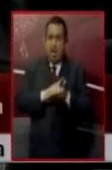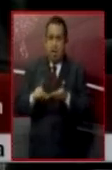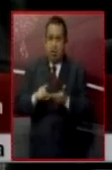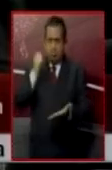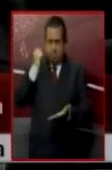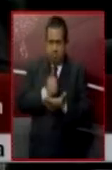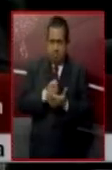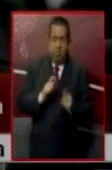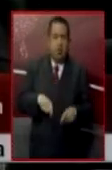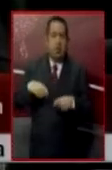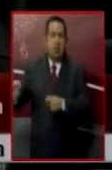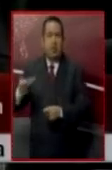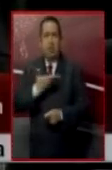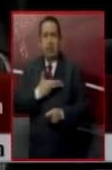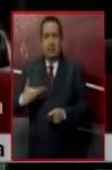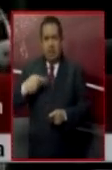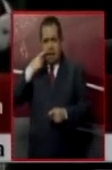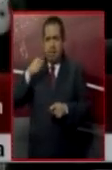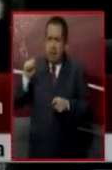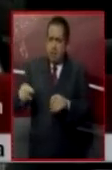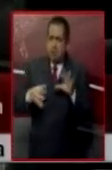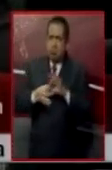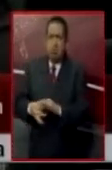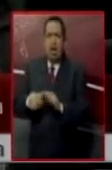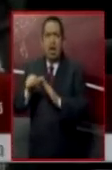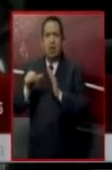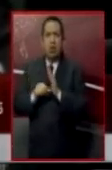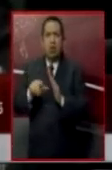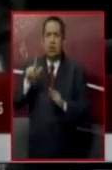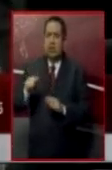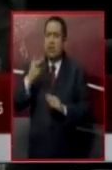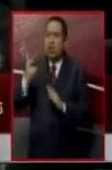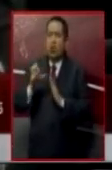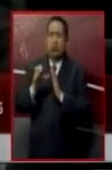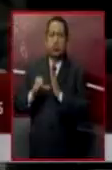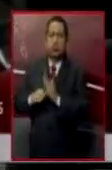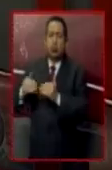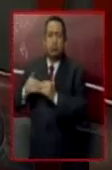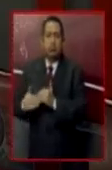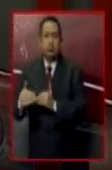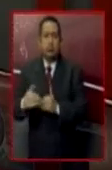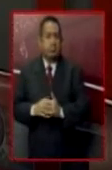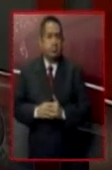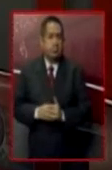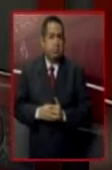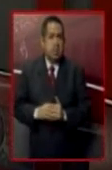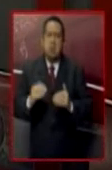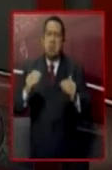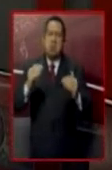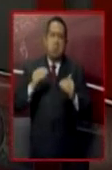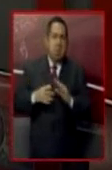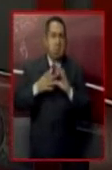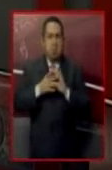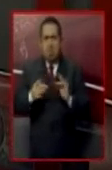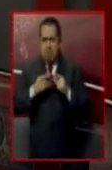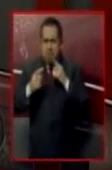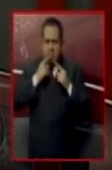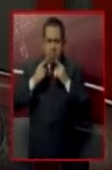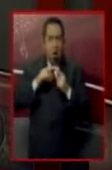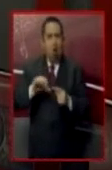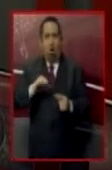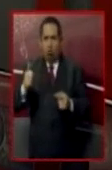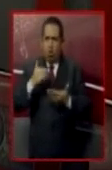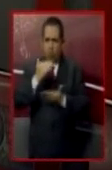al Ejecutivo para los efectos del artículo 72 constitucional. Y continuó la jornada legislativa. Otro